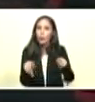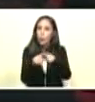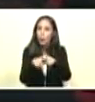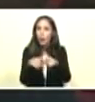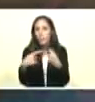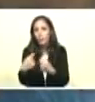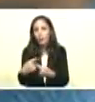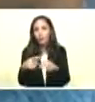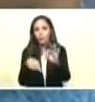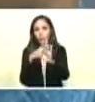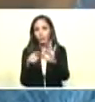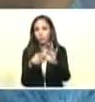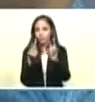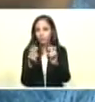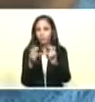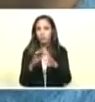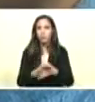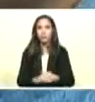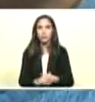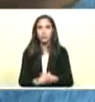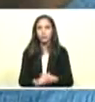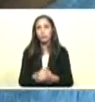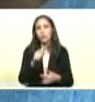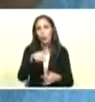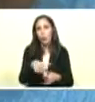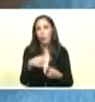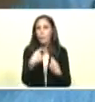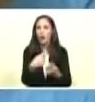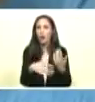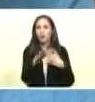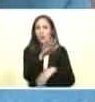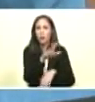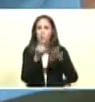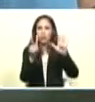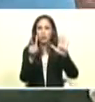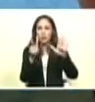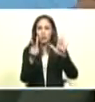¿verdad? El barril de petróleo hoy estaba en 57,